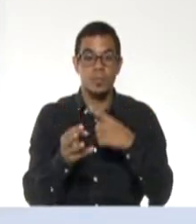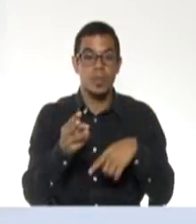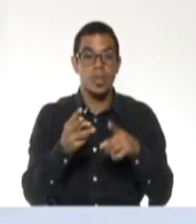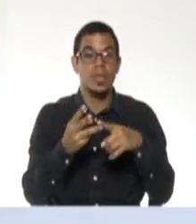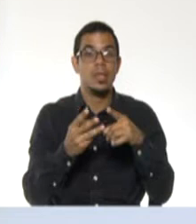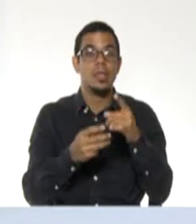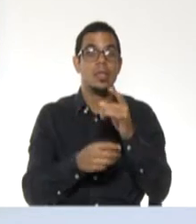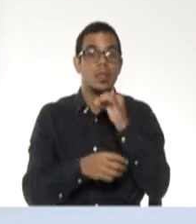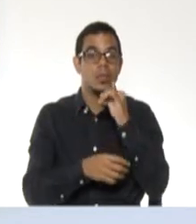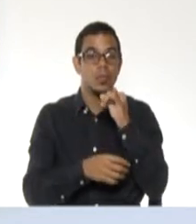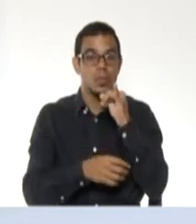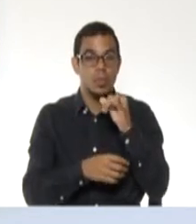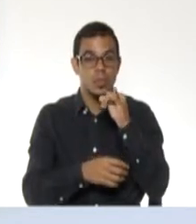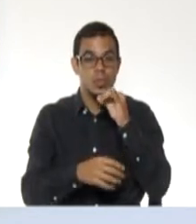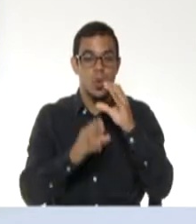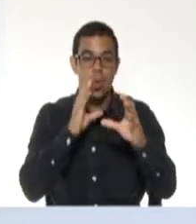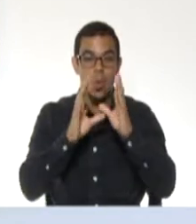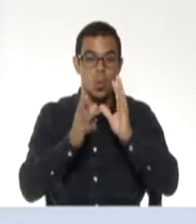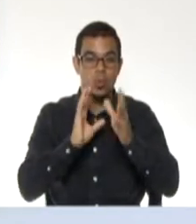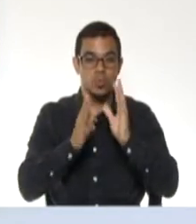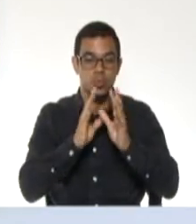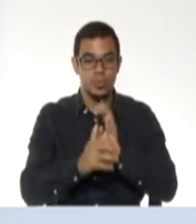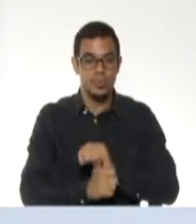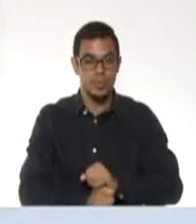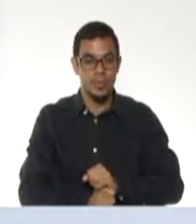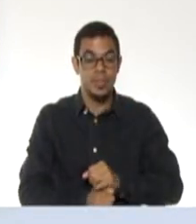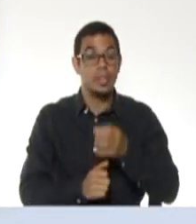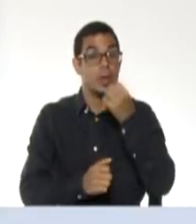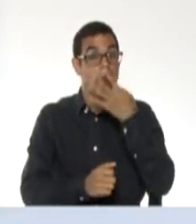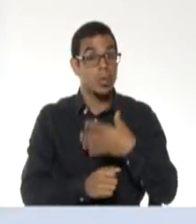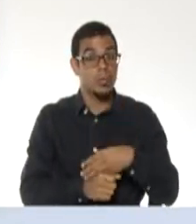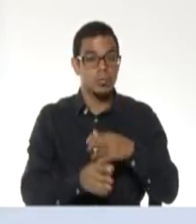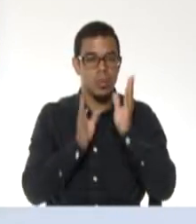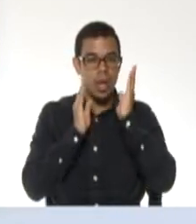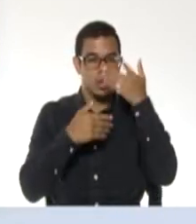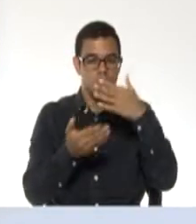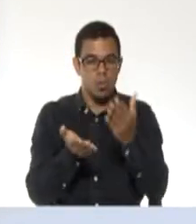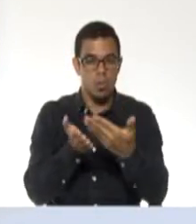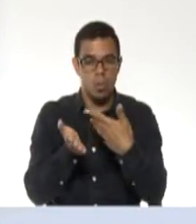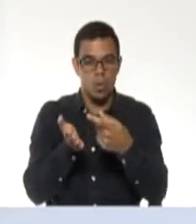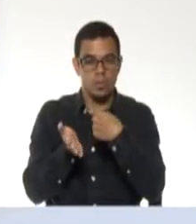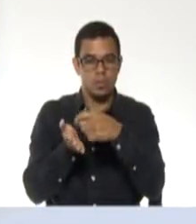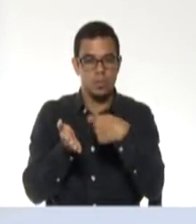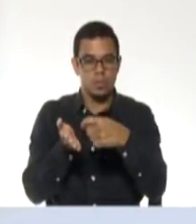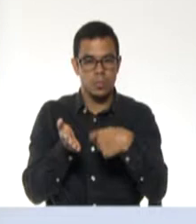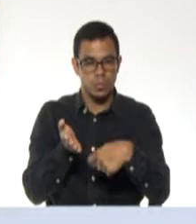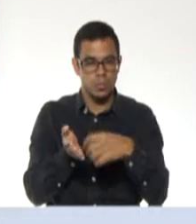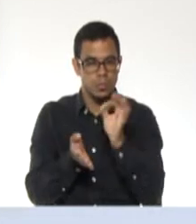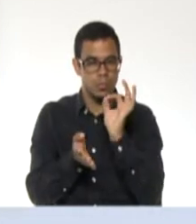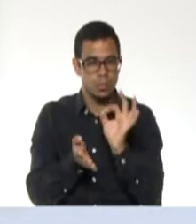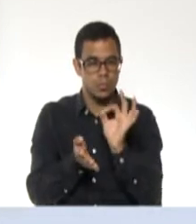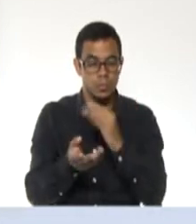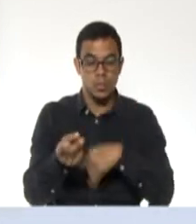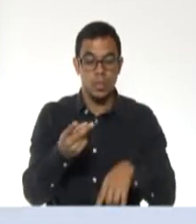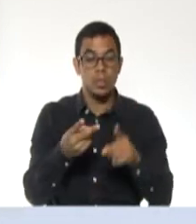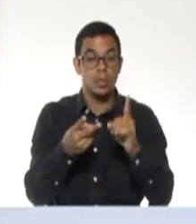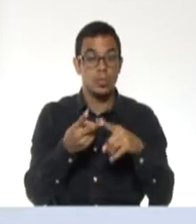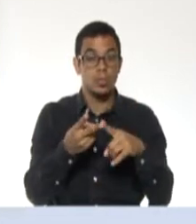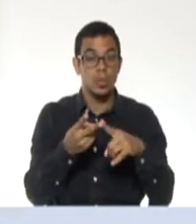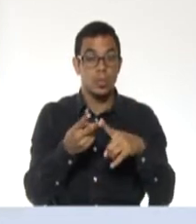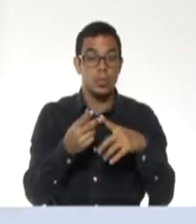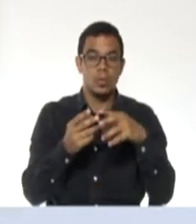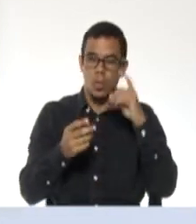segmento TIP. Así que muy atentos en casa con su papel y lápiz. Pero antes vamos a recordar y reforzar las medidas